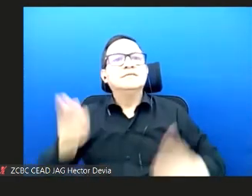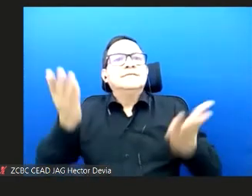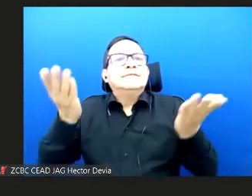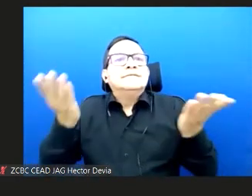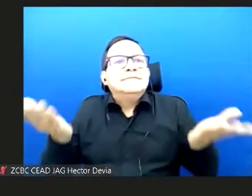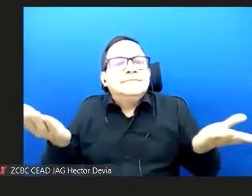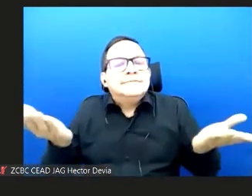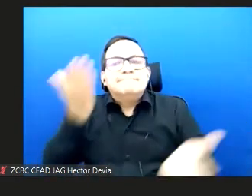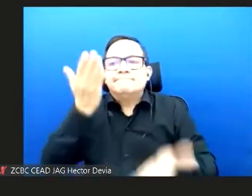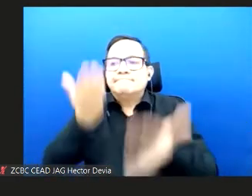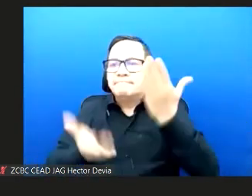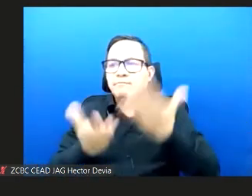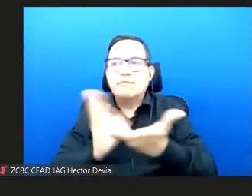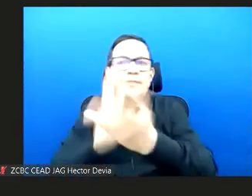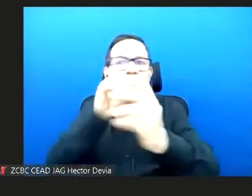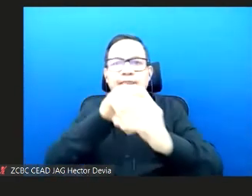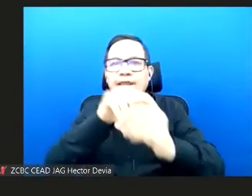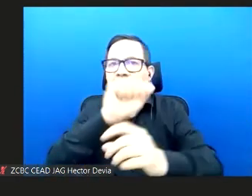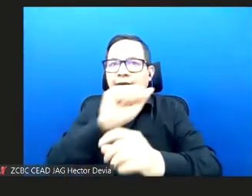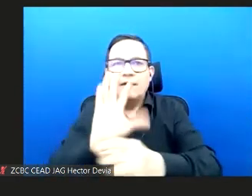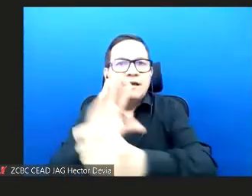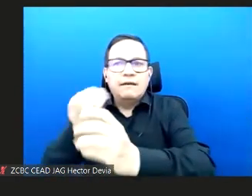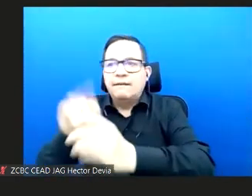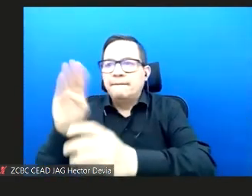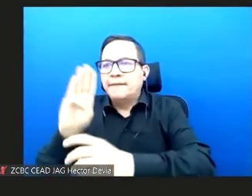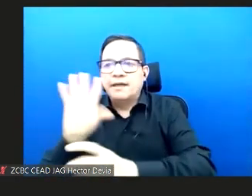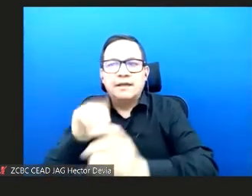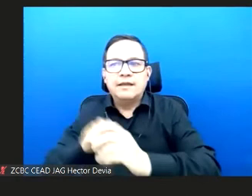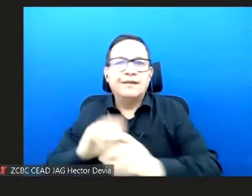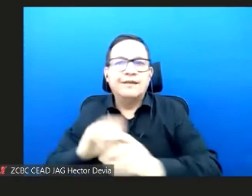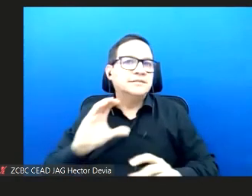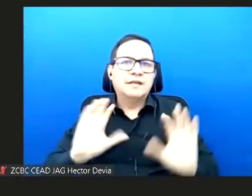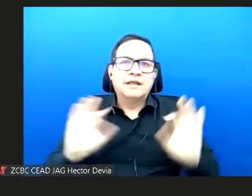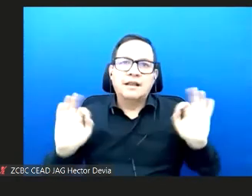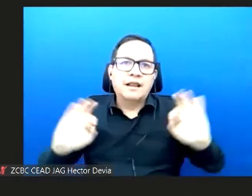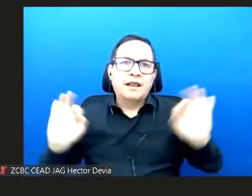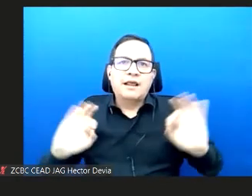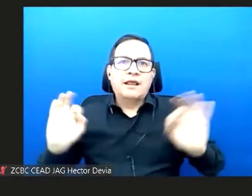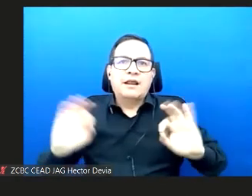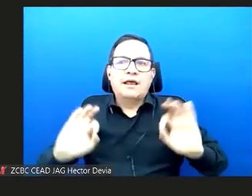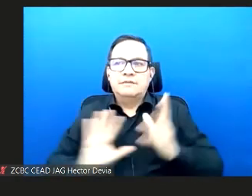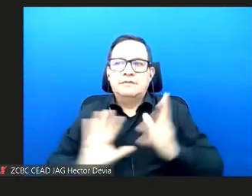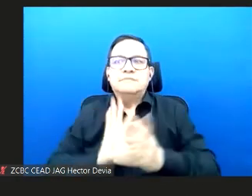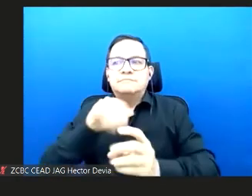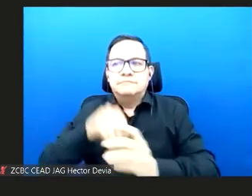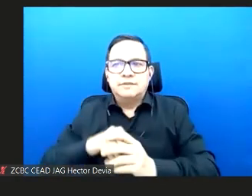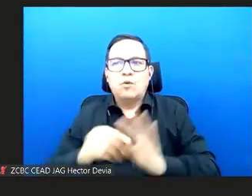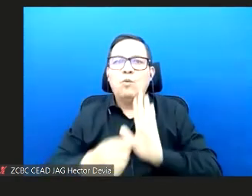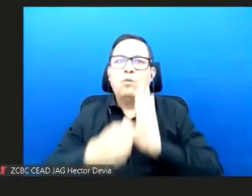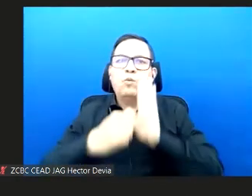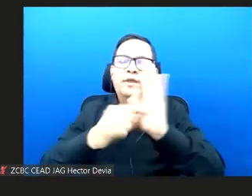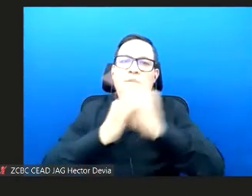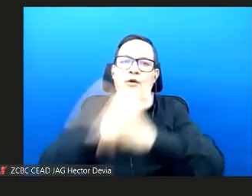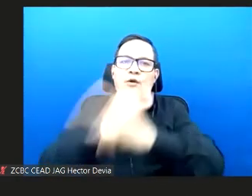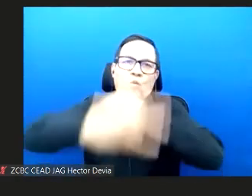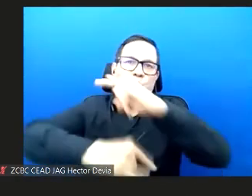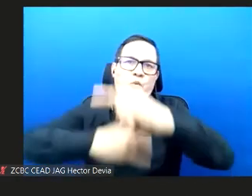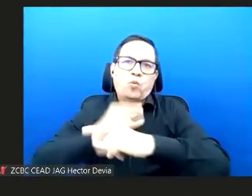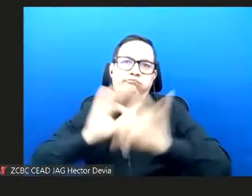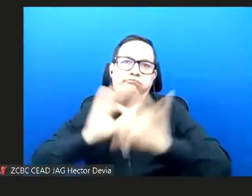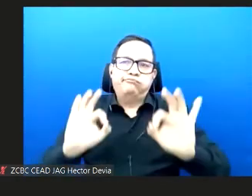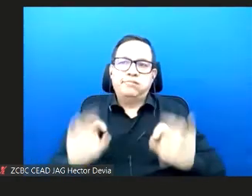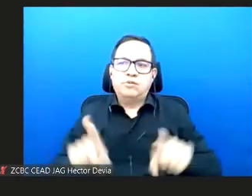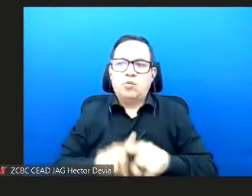los conjuntos A, ni B, ni C, pero que se encuentran en nuestra muestra universal. ¿Listo? Vemos que está aquí